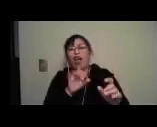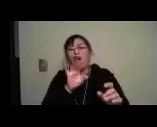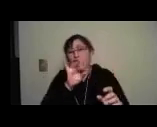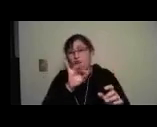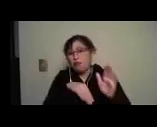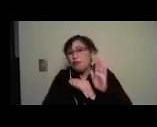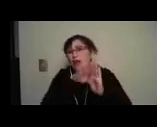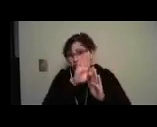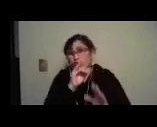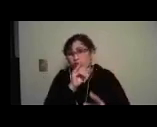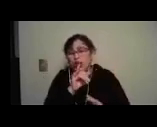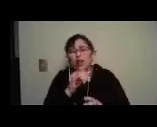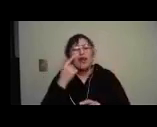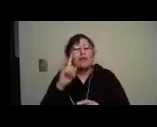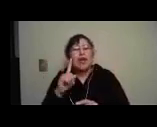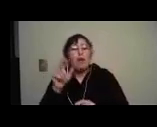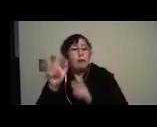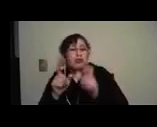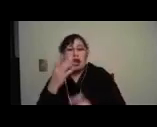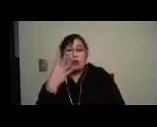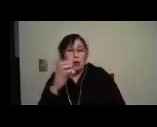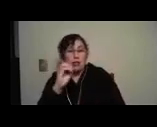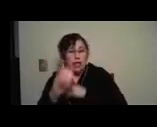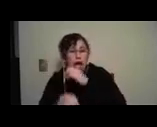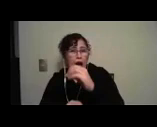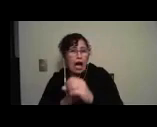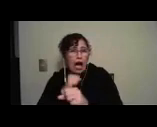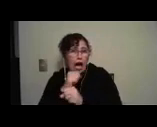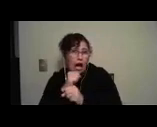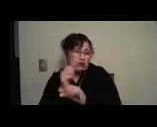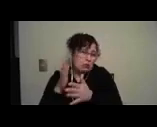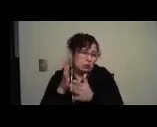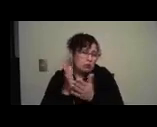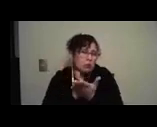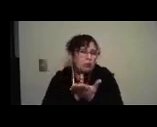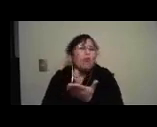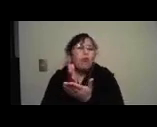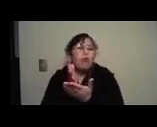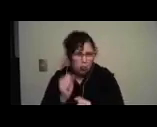personas jóvenes, es decir, desde los 40 años en adelante hay mucho menos frecuentes, pero